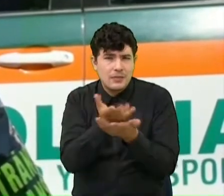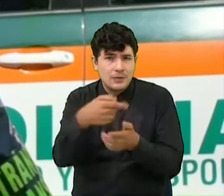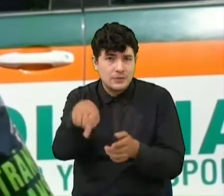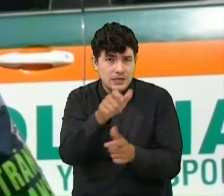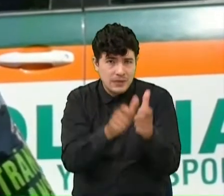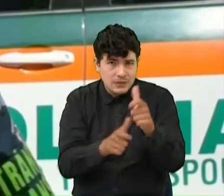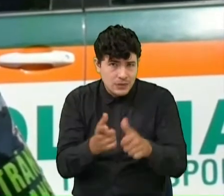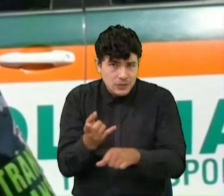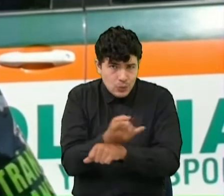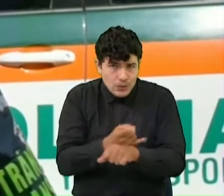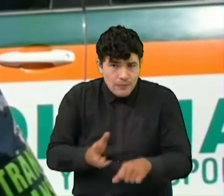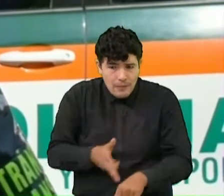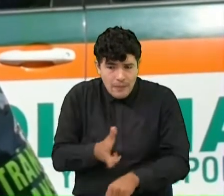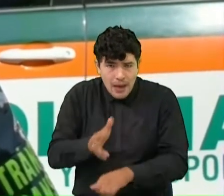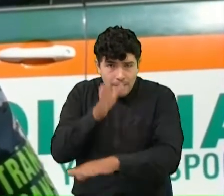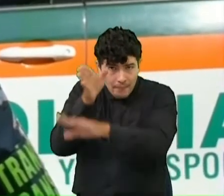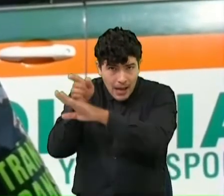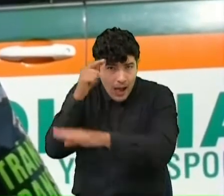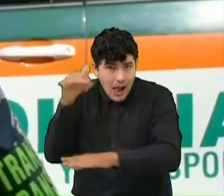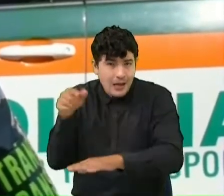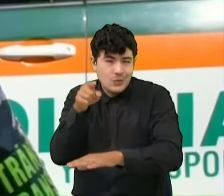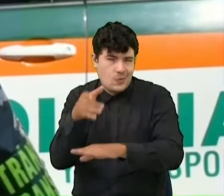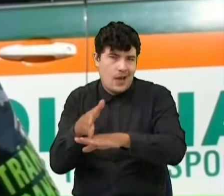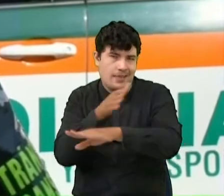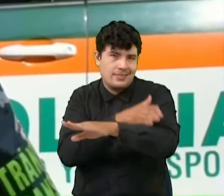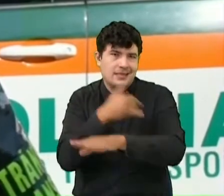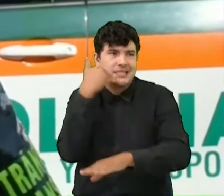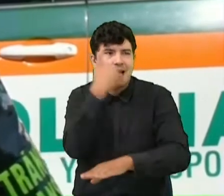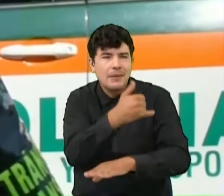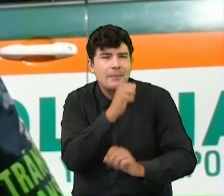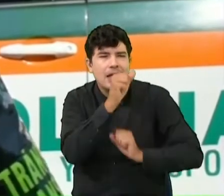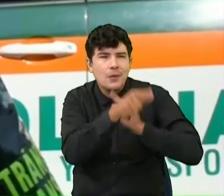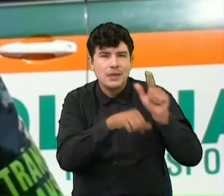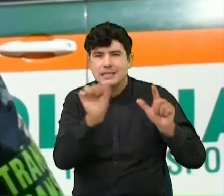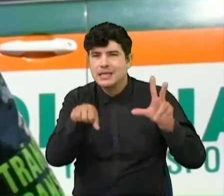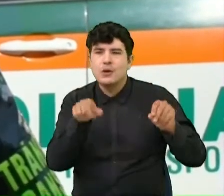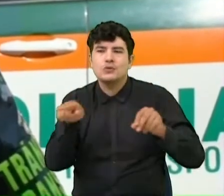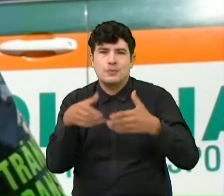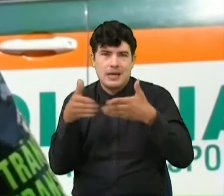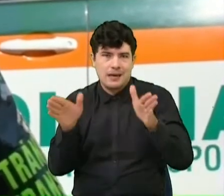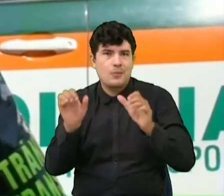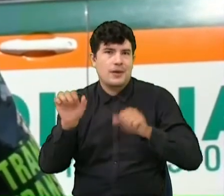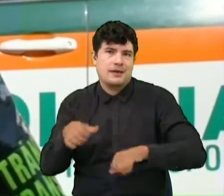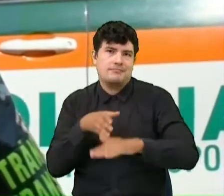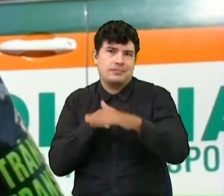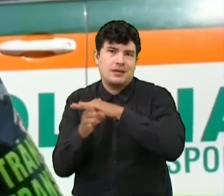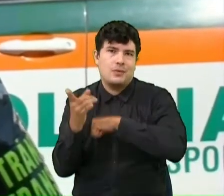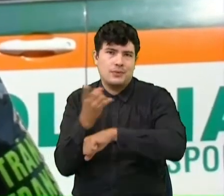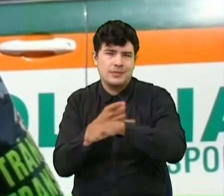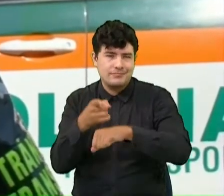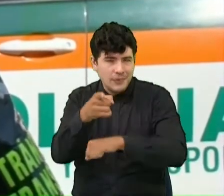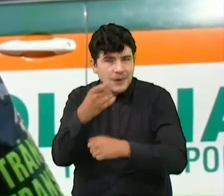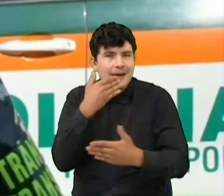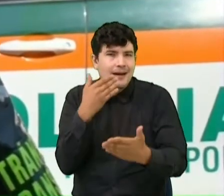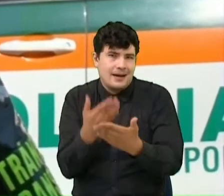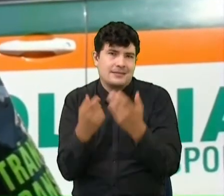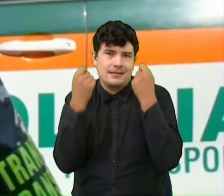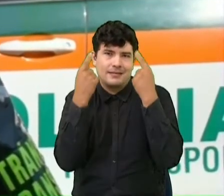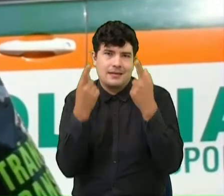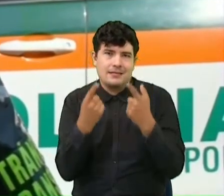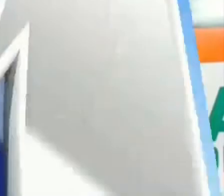este sector realizarlo con las precauciones, acatando las señales de tránsito allí dispuestas. Agradecemos su comprensión y entendimiento.